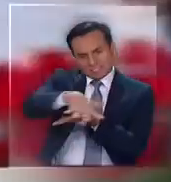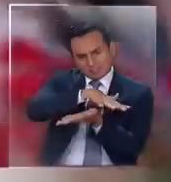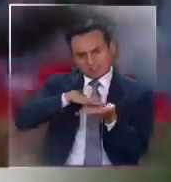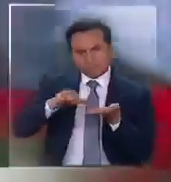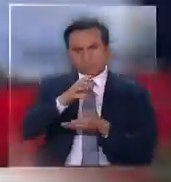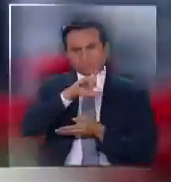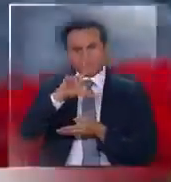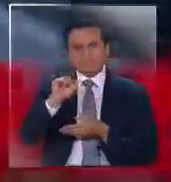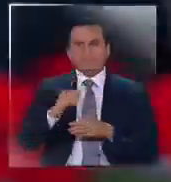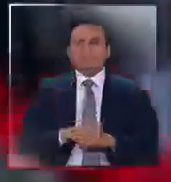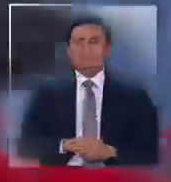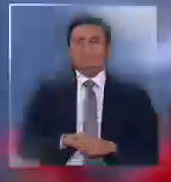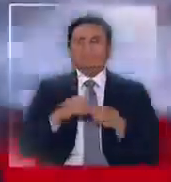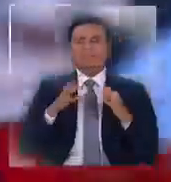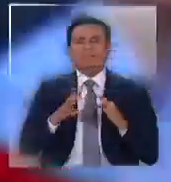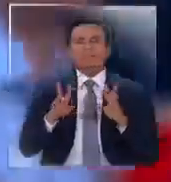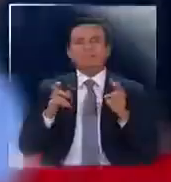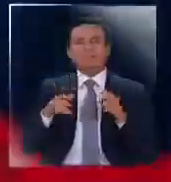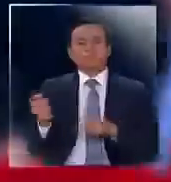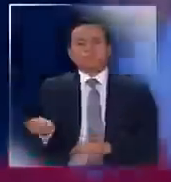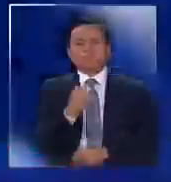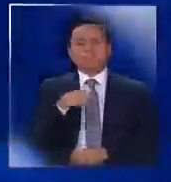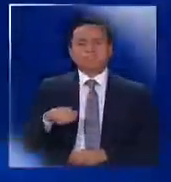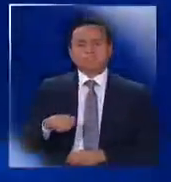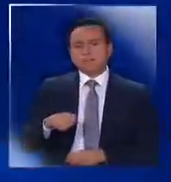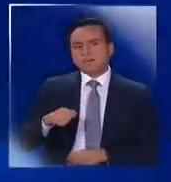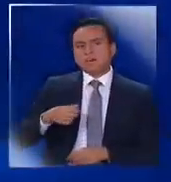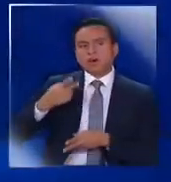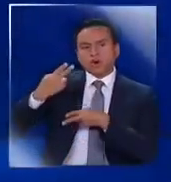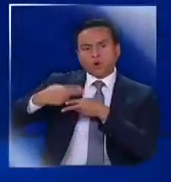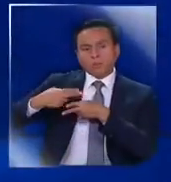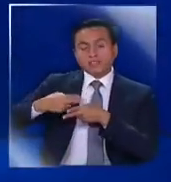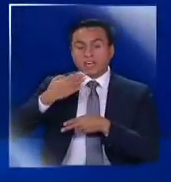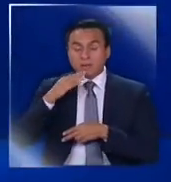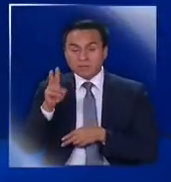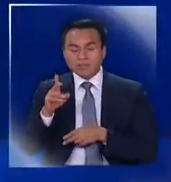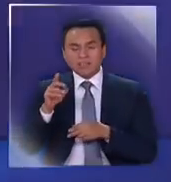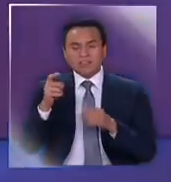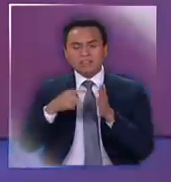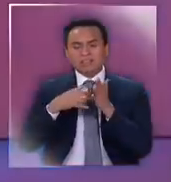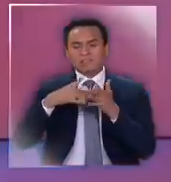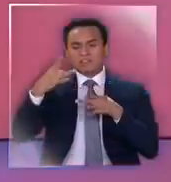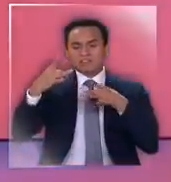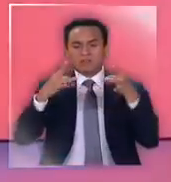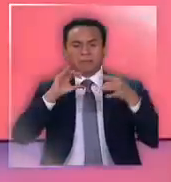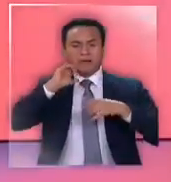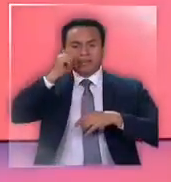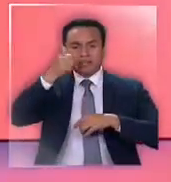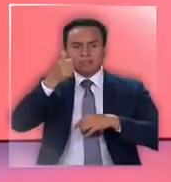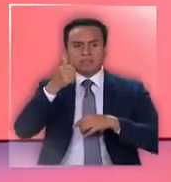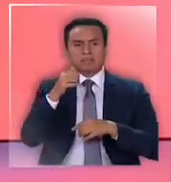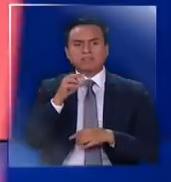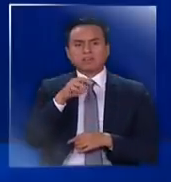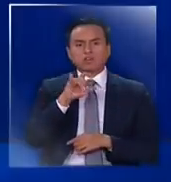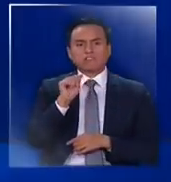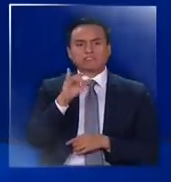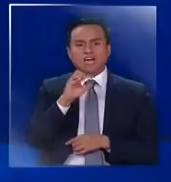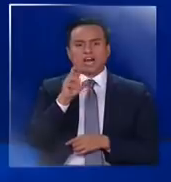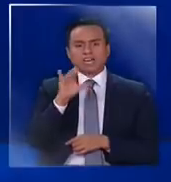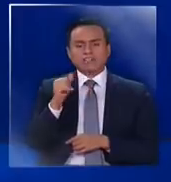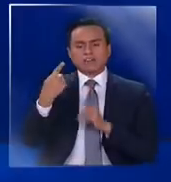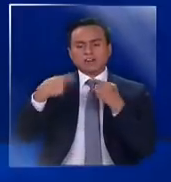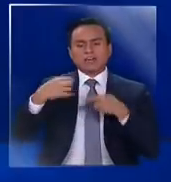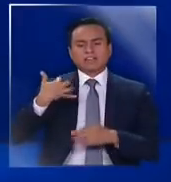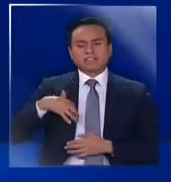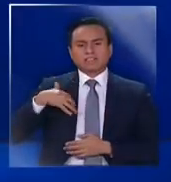del tenis, ya comienza el Masters de Roma y en las clasificaciones mañana debuta Nicolás Jarry frente al